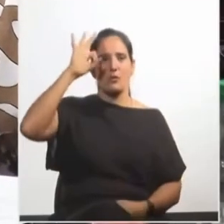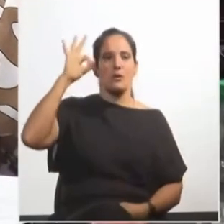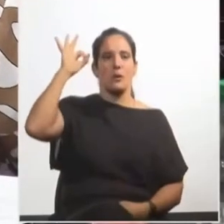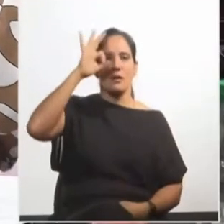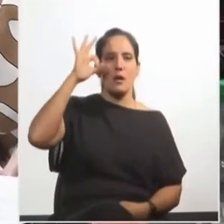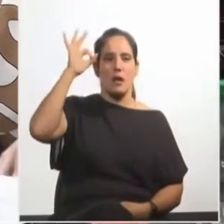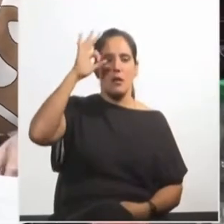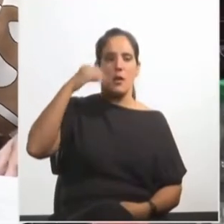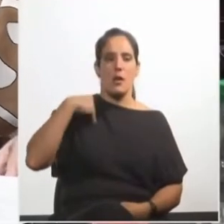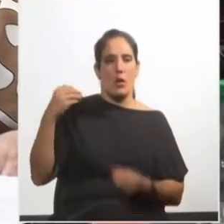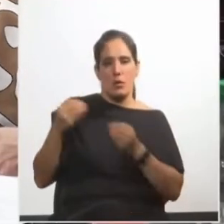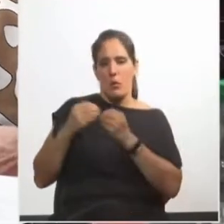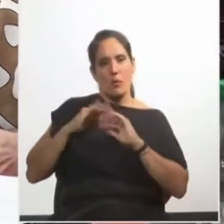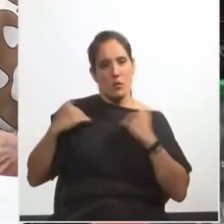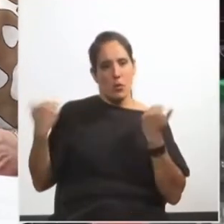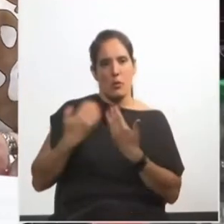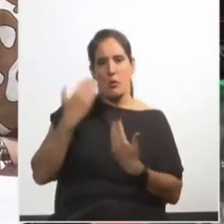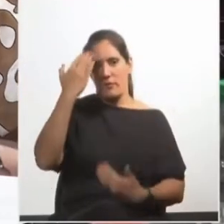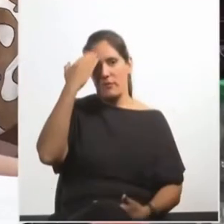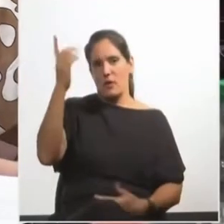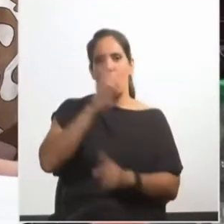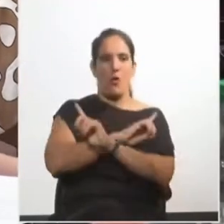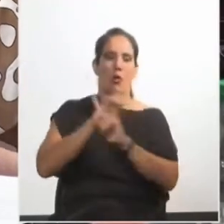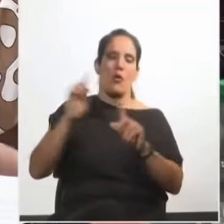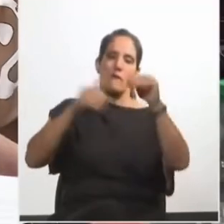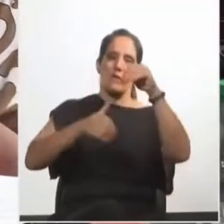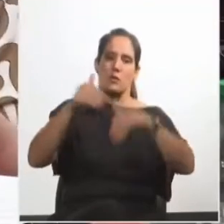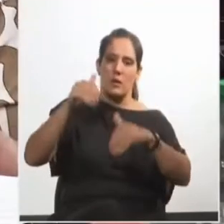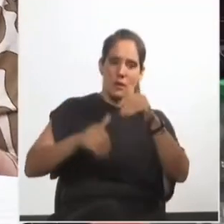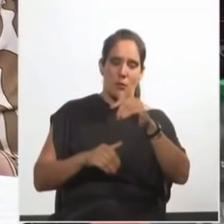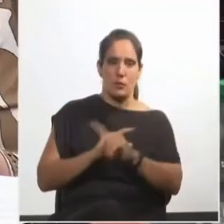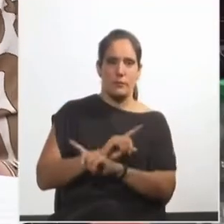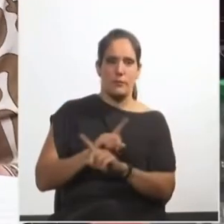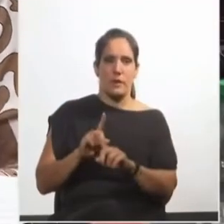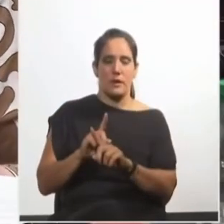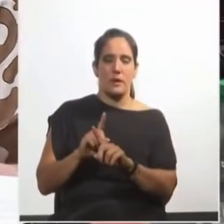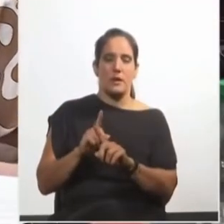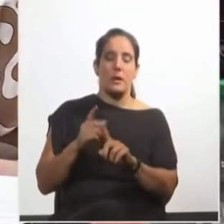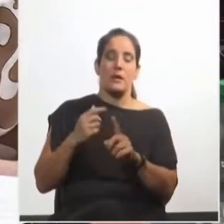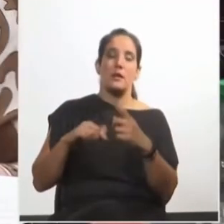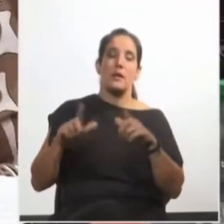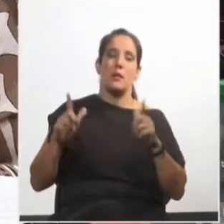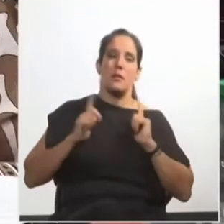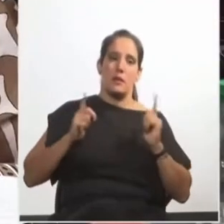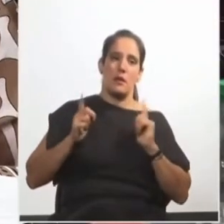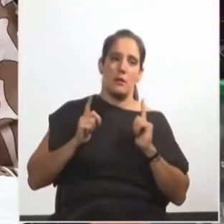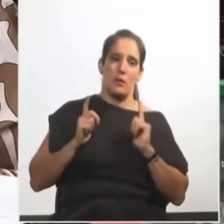como toda mi bancada, no acompañaremos en general este proyecto y trataremos de hacer los